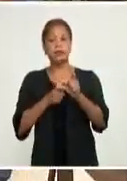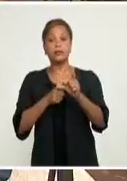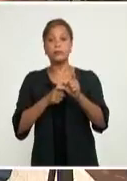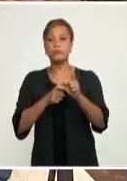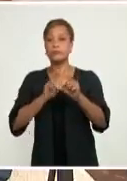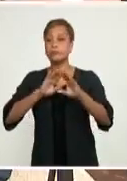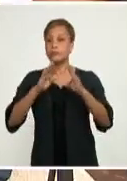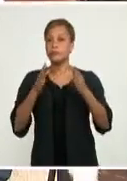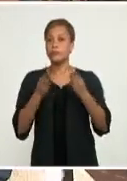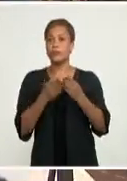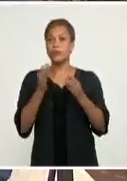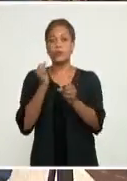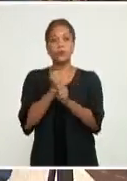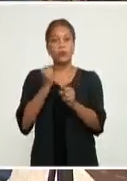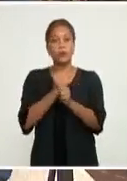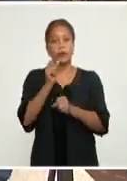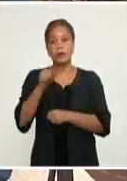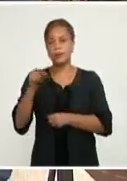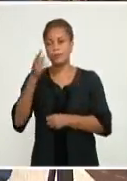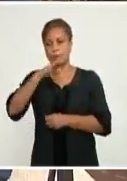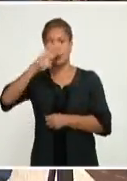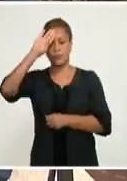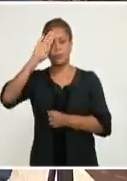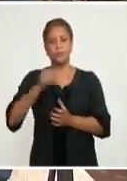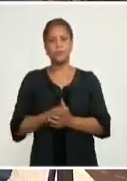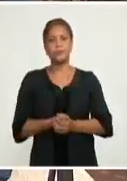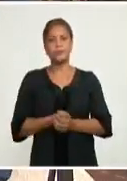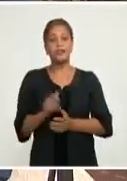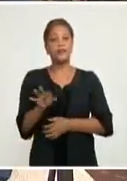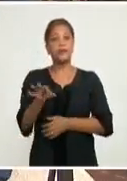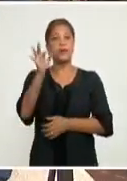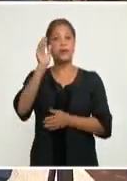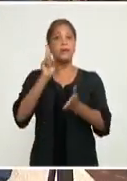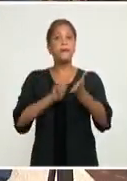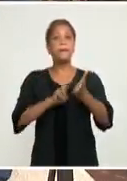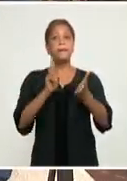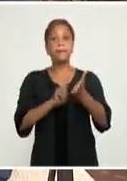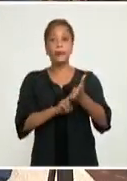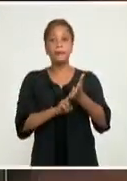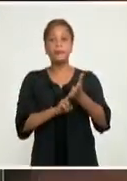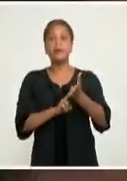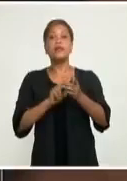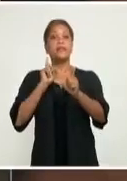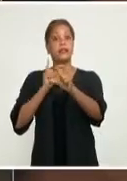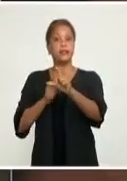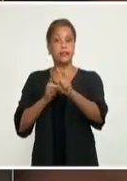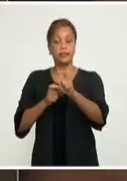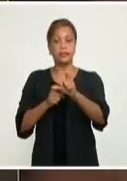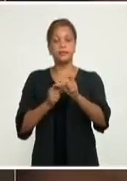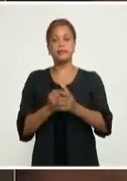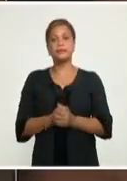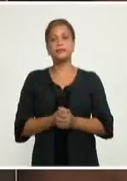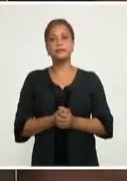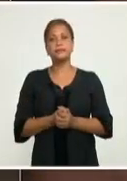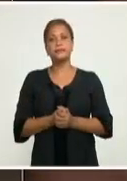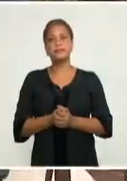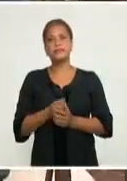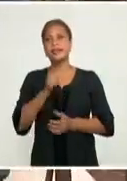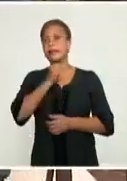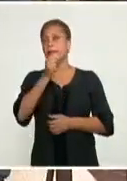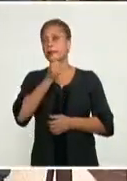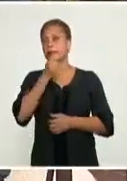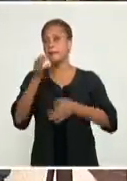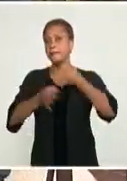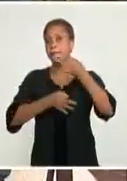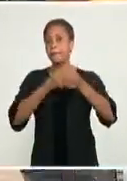Confederación de Trabajadores de Cuba. Fue elegido miembro de su comité ejecutivo. Esta mañana, en la Rada Habanera,